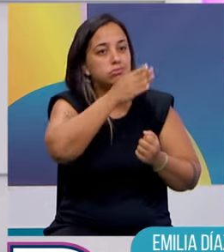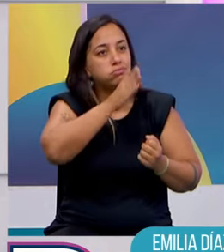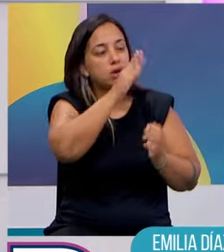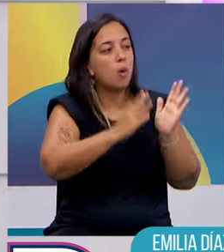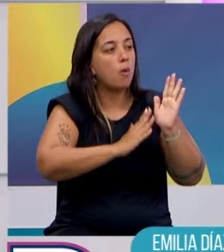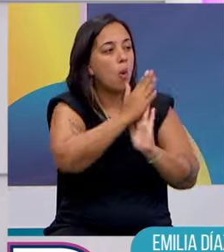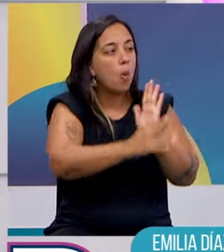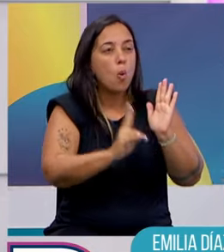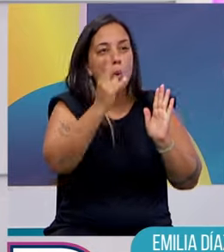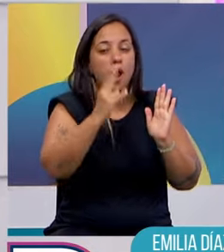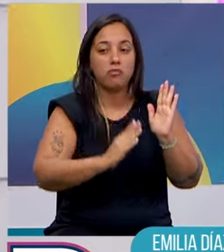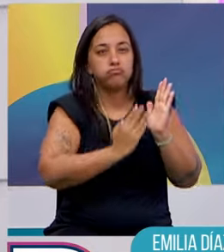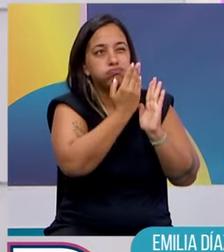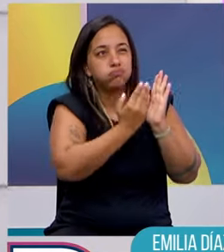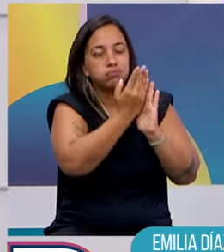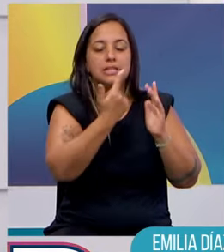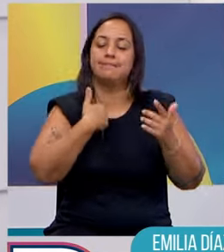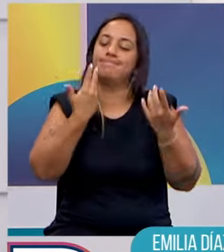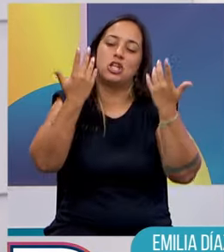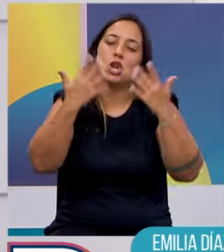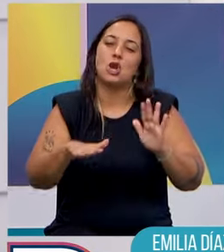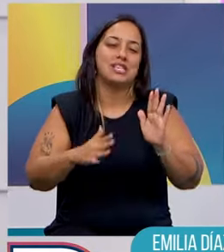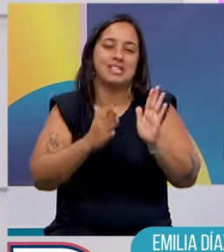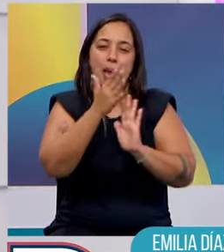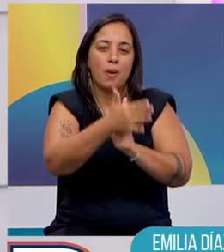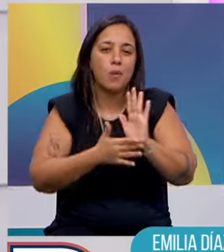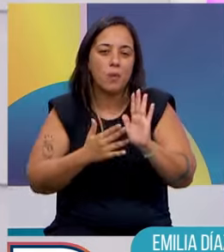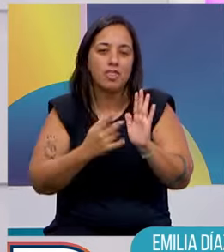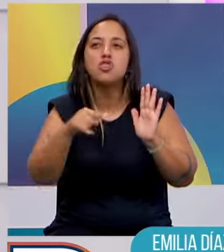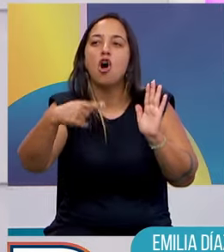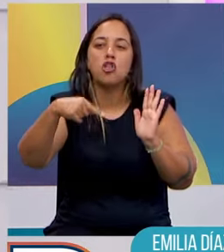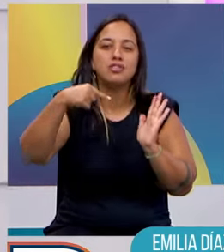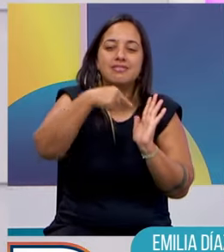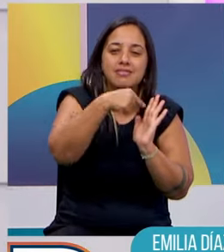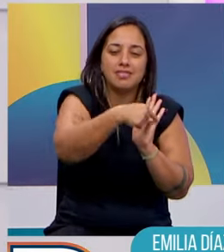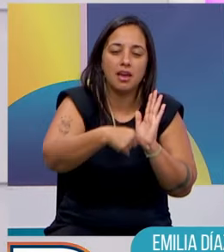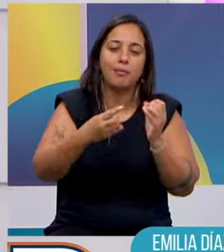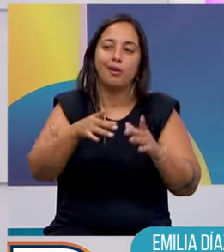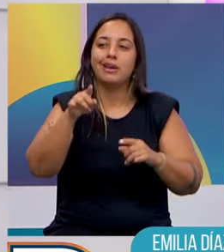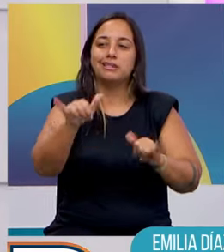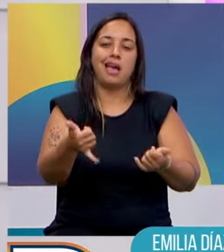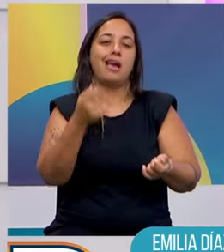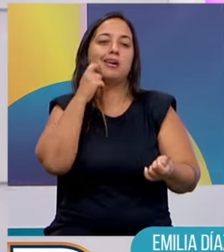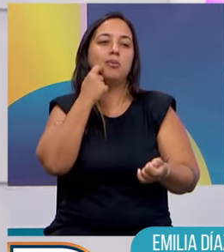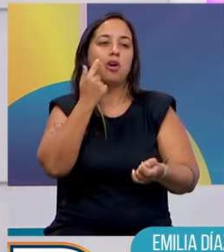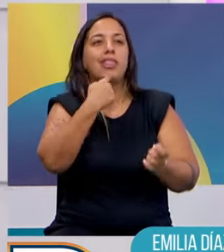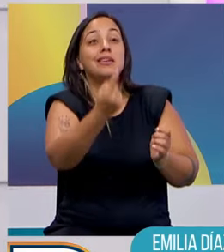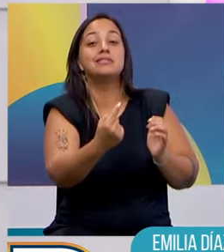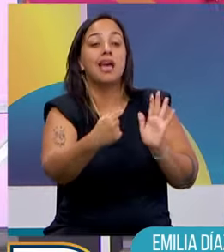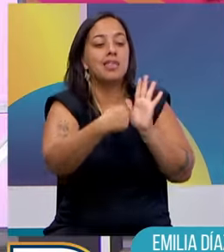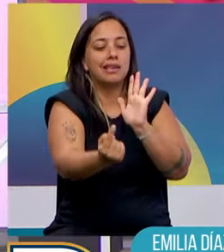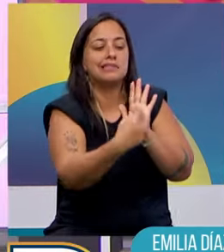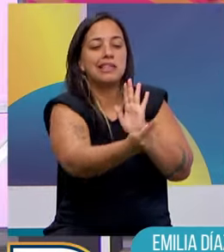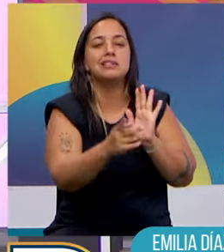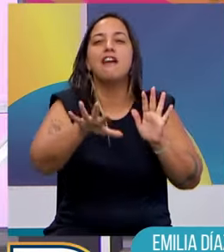Pero no quise poner un mapa porque los expongo mucho a ellos, a los guardianes. Claro. No quería, acá vive fulanito, ¿no? Ahora, pero... te copaste al